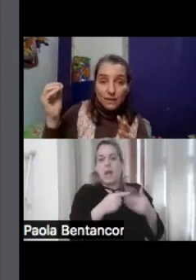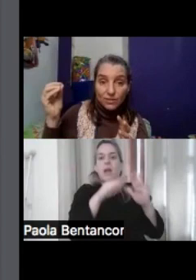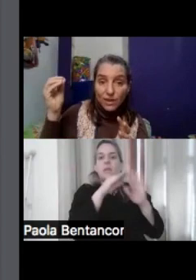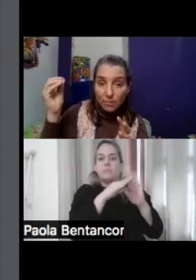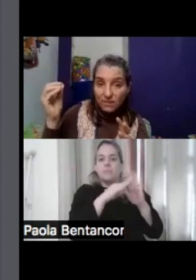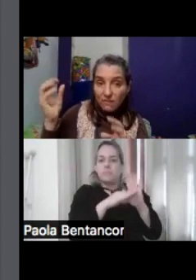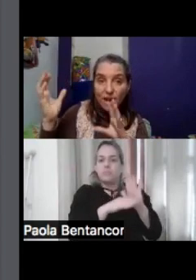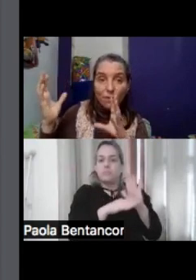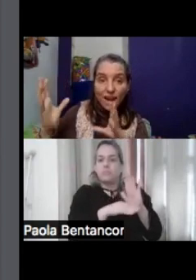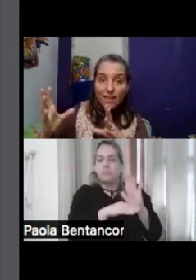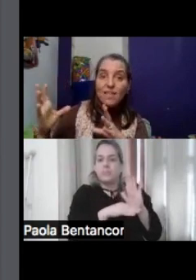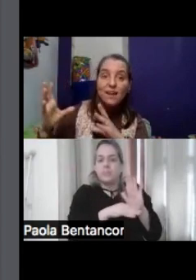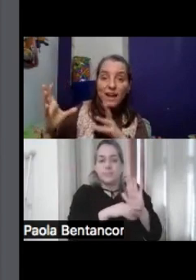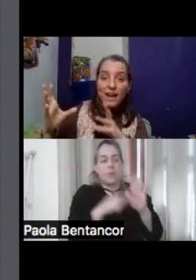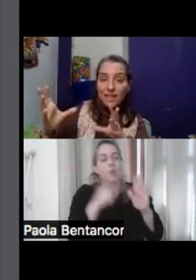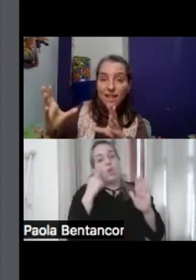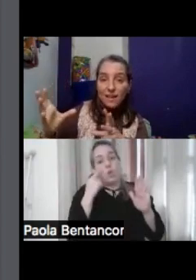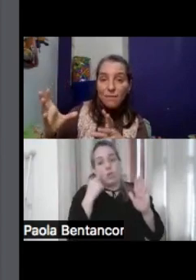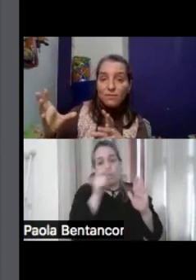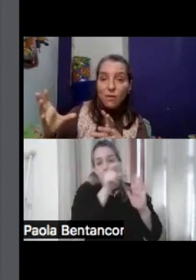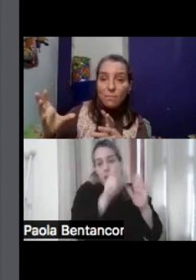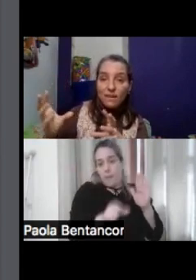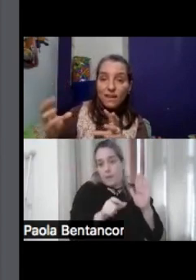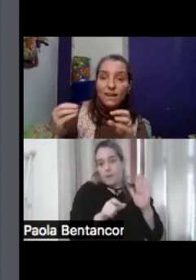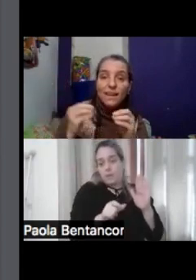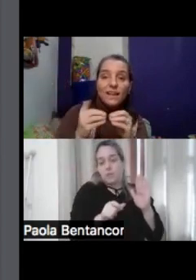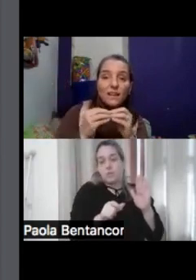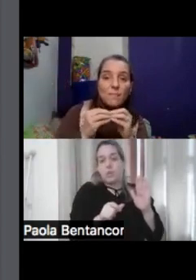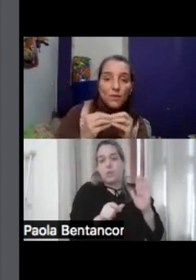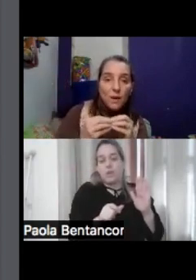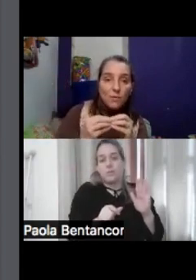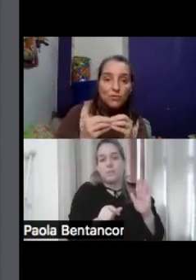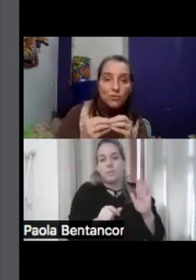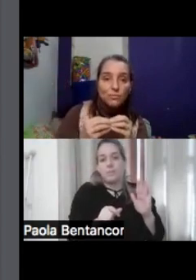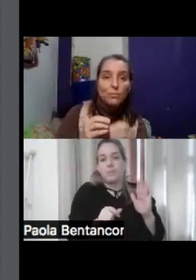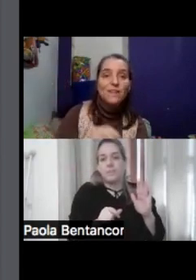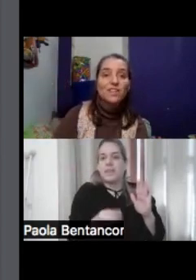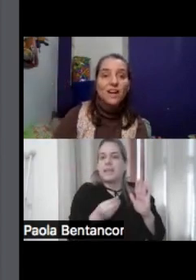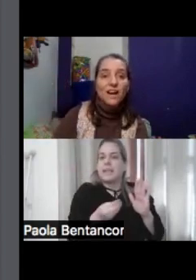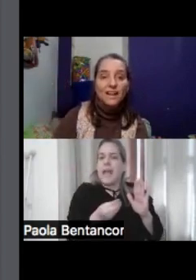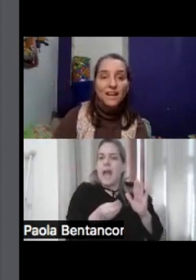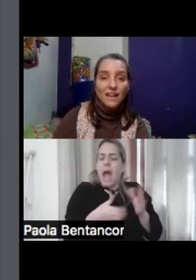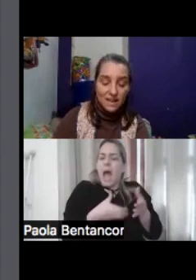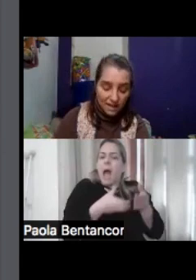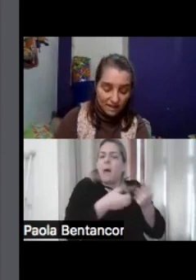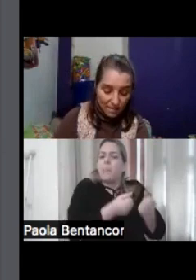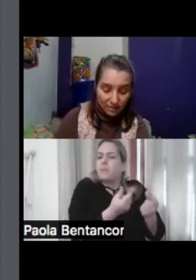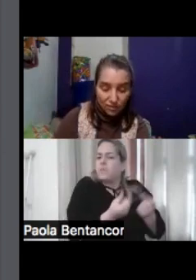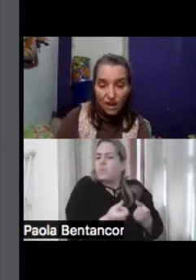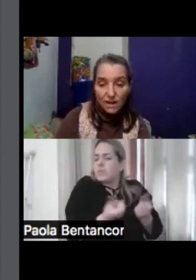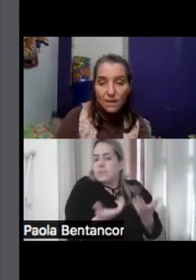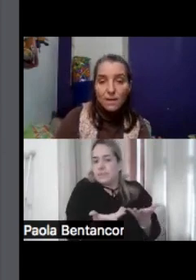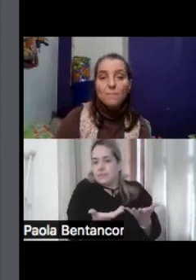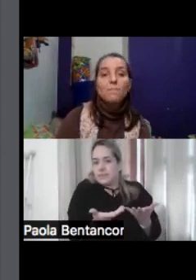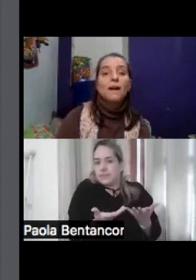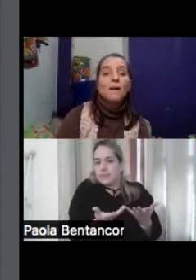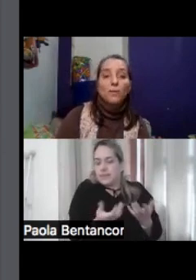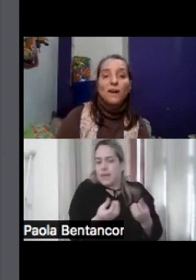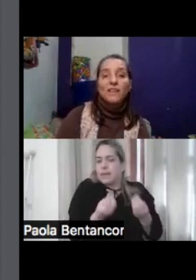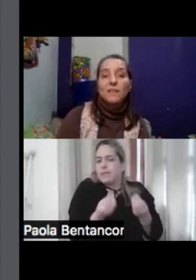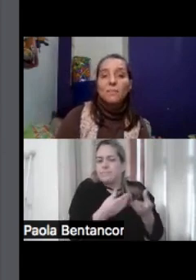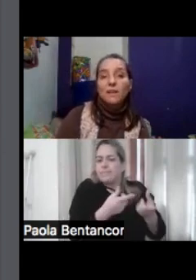conociendo y evaluando a la persona específica o a la díada que vamos a acompañar, qué tipos de apoyos puede llegar a requerir esa